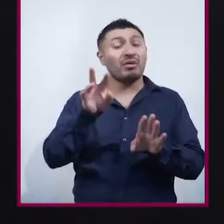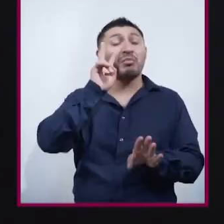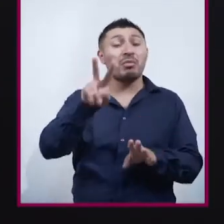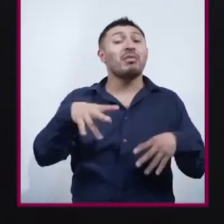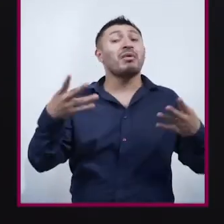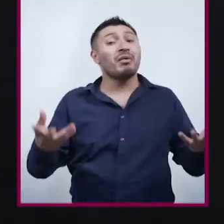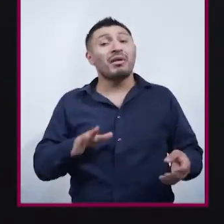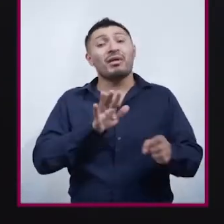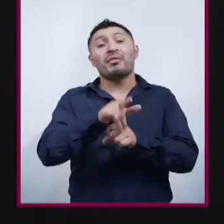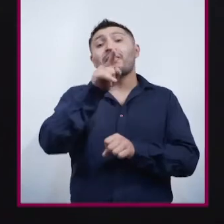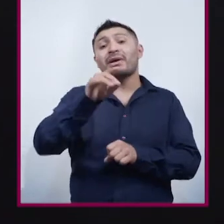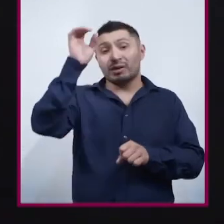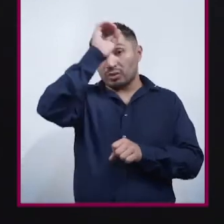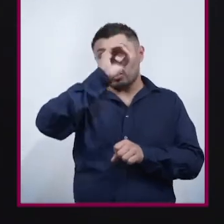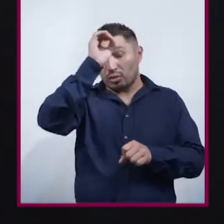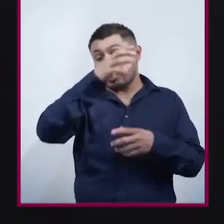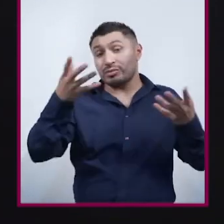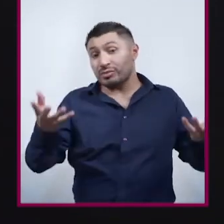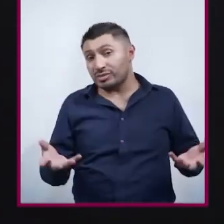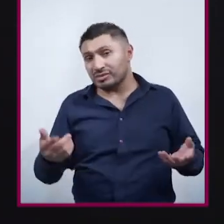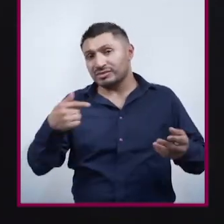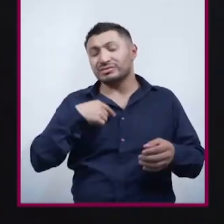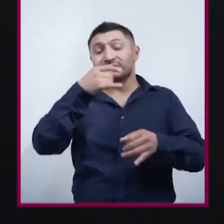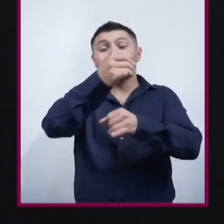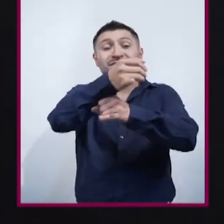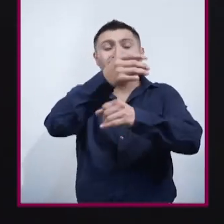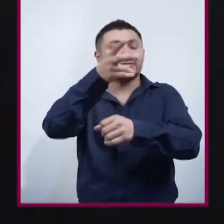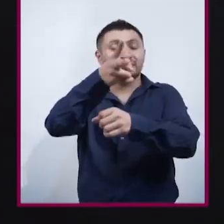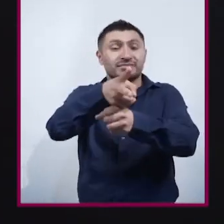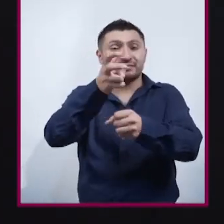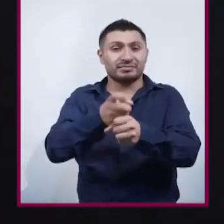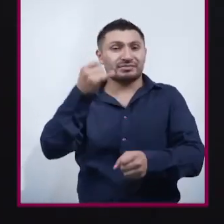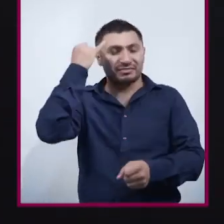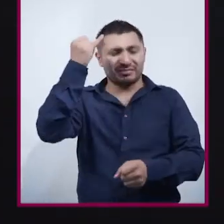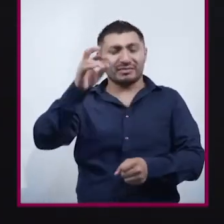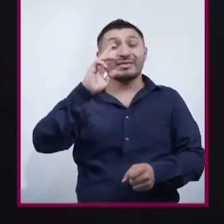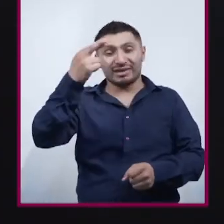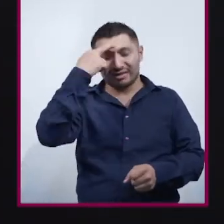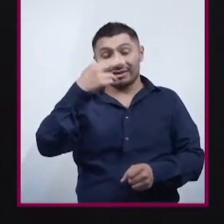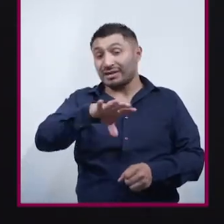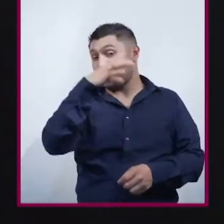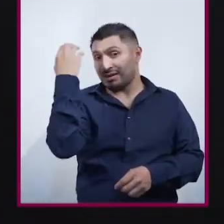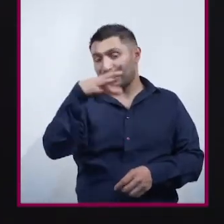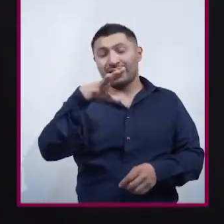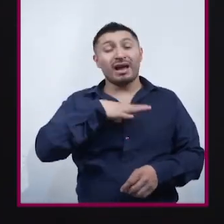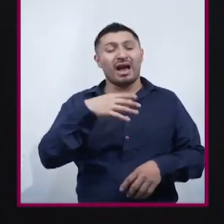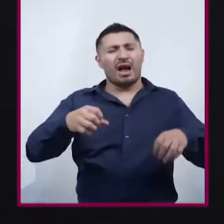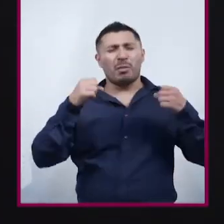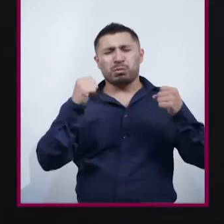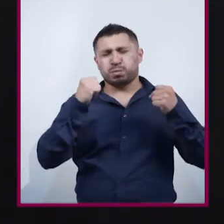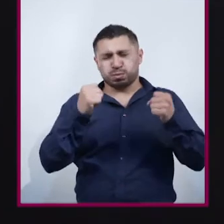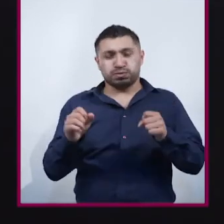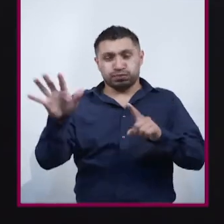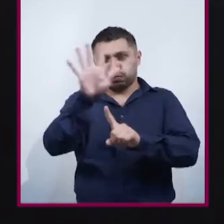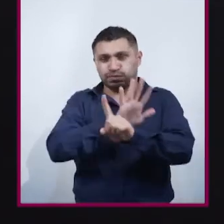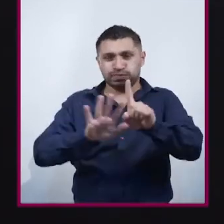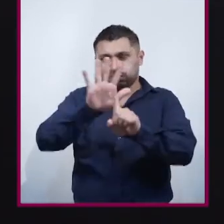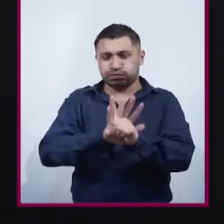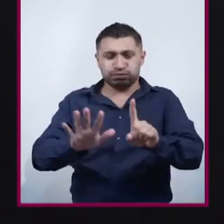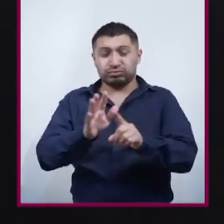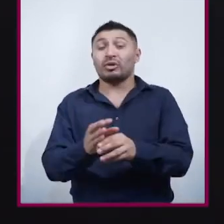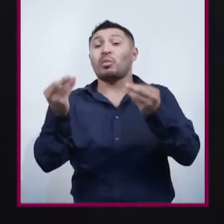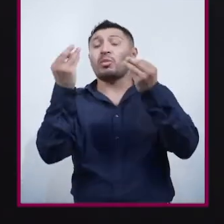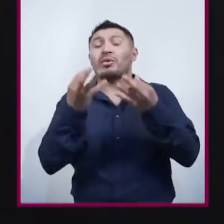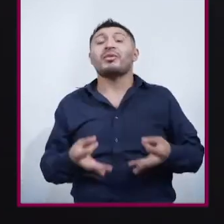¿Cómo ves? ¿Qué opinas? Te invito a tener presente esta idea. La fotografía posee una fuerza de